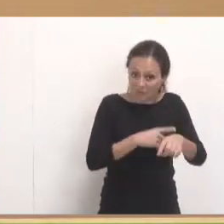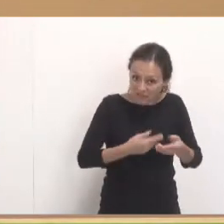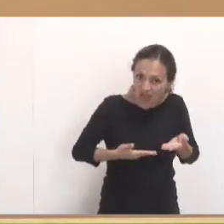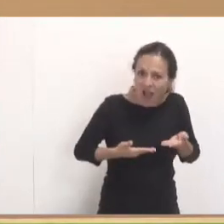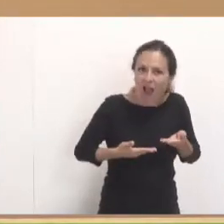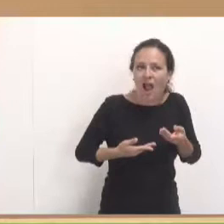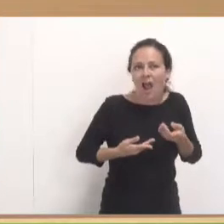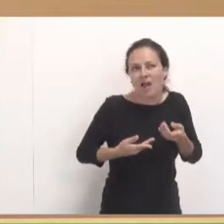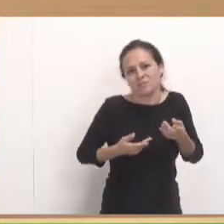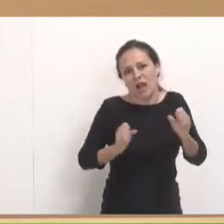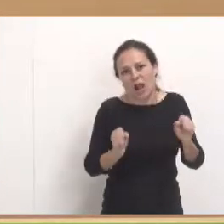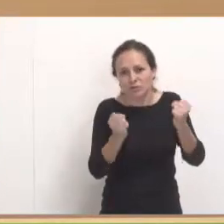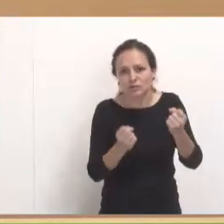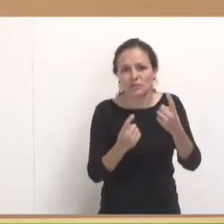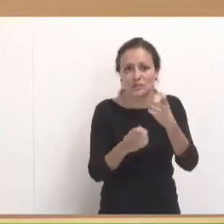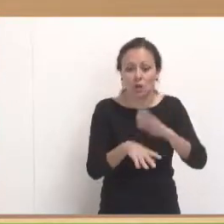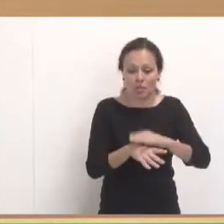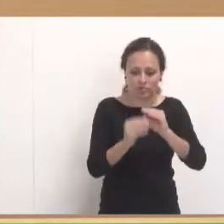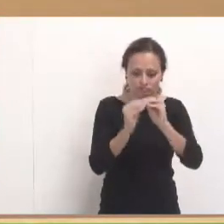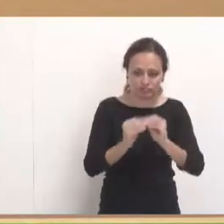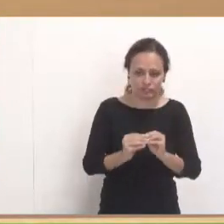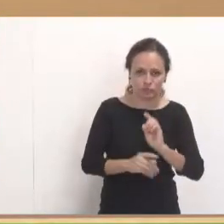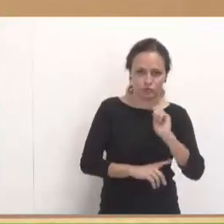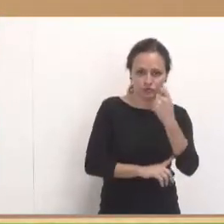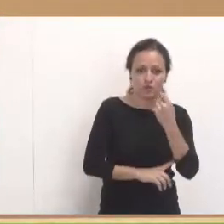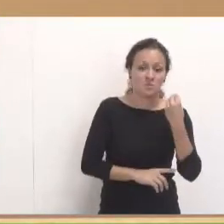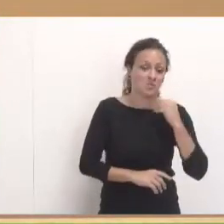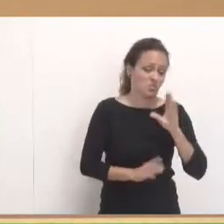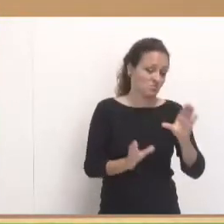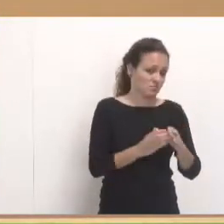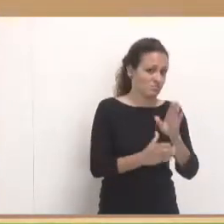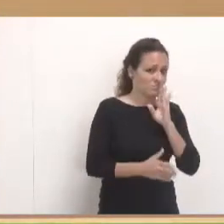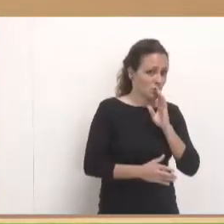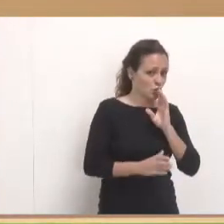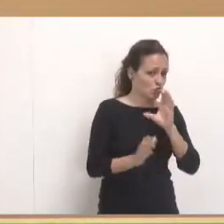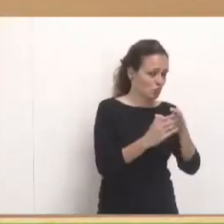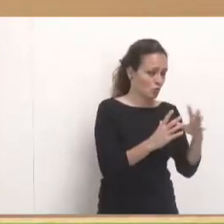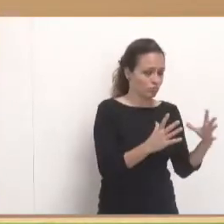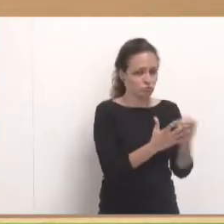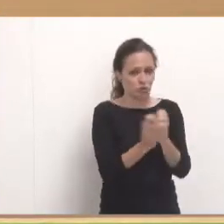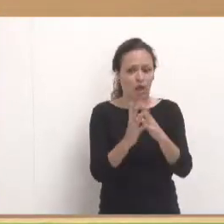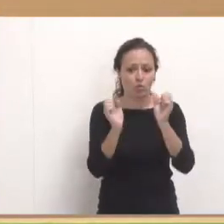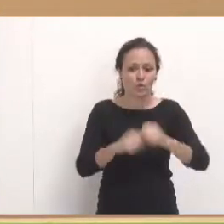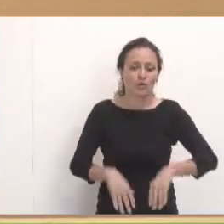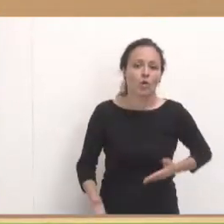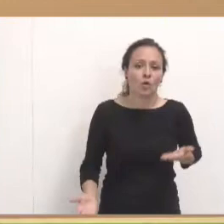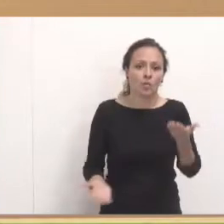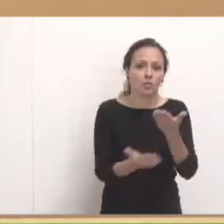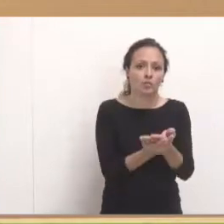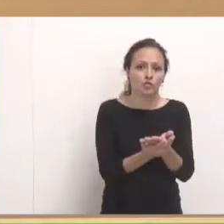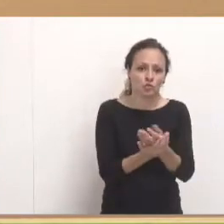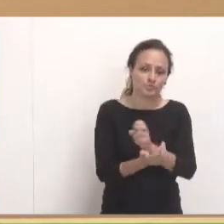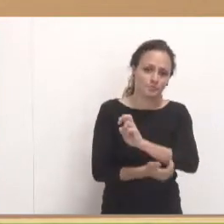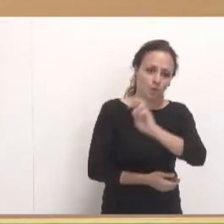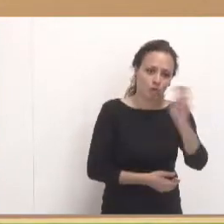fin. También, como les decía antes, tiene el acuerdo de todos los grupos. Moción que presentan